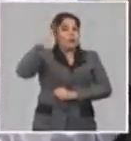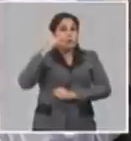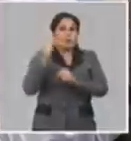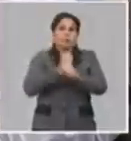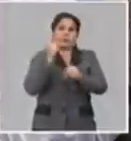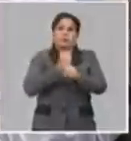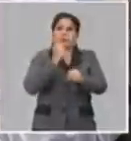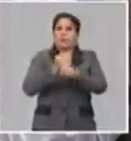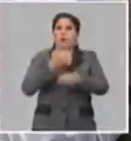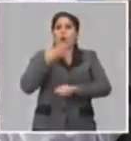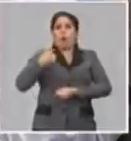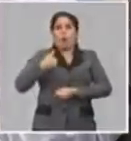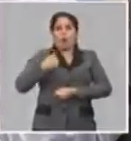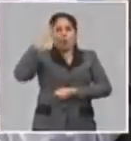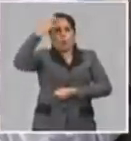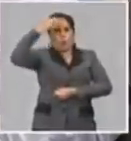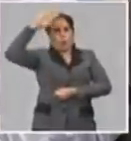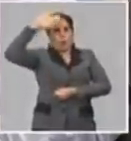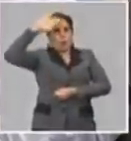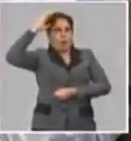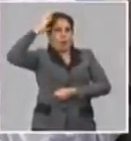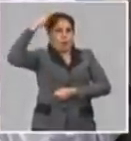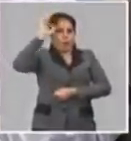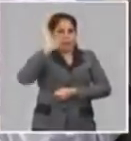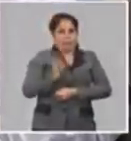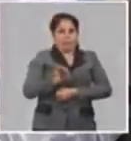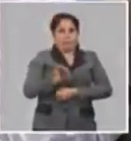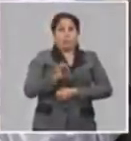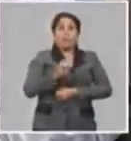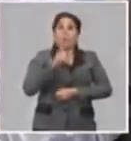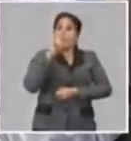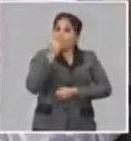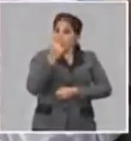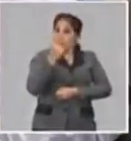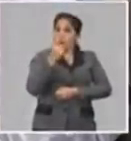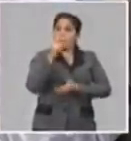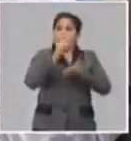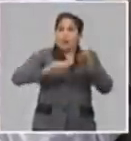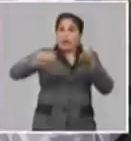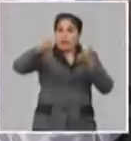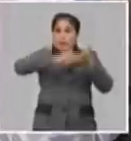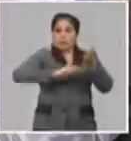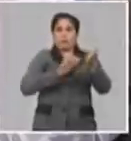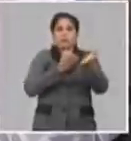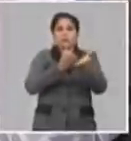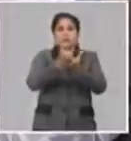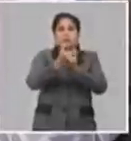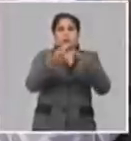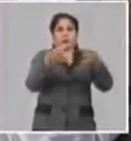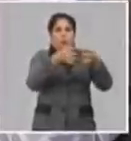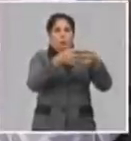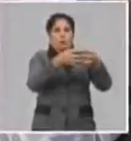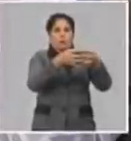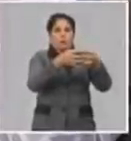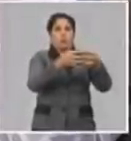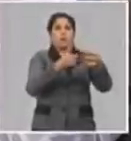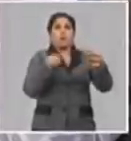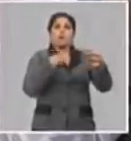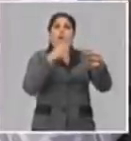poder ubicarnos en ese escenario. Primero, mantener la planificación centralizada.